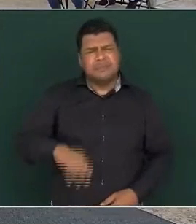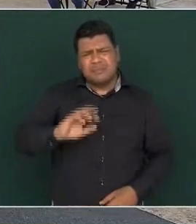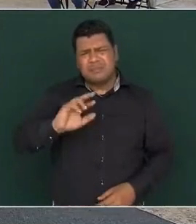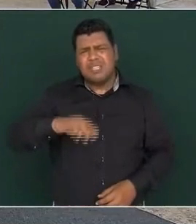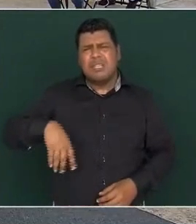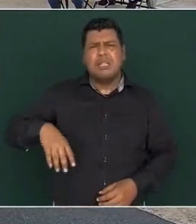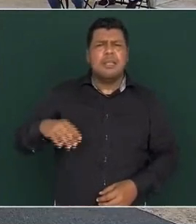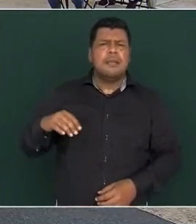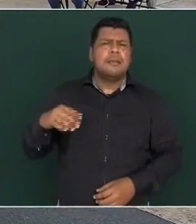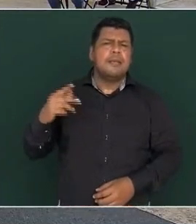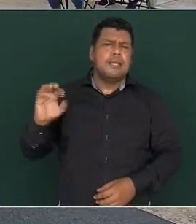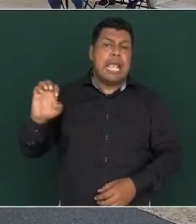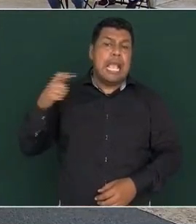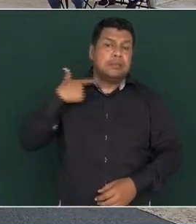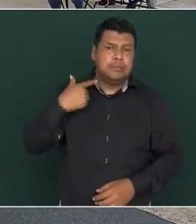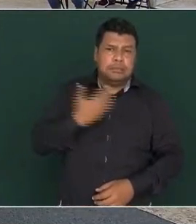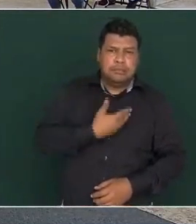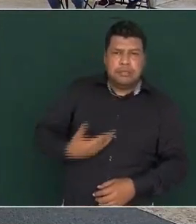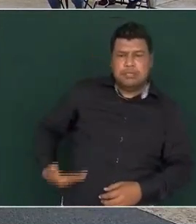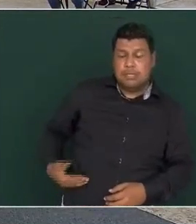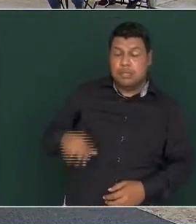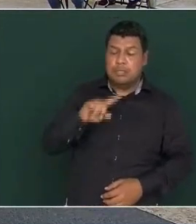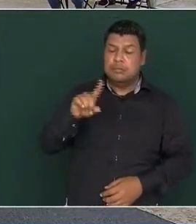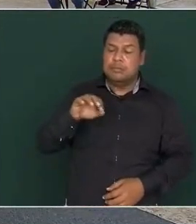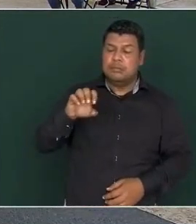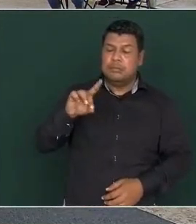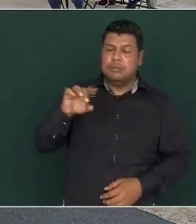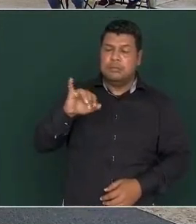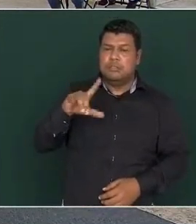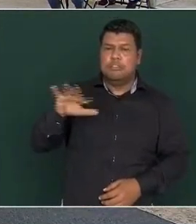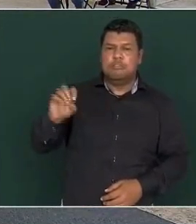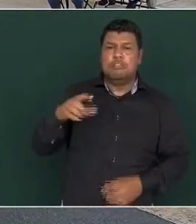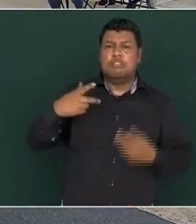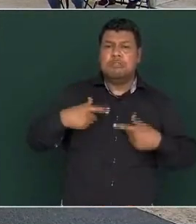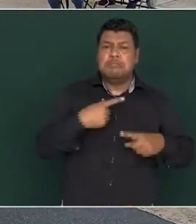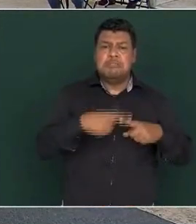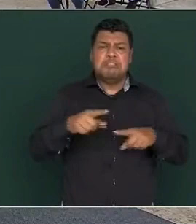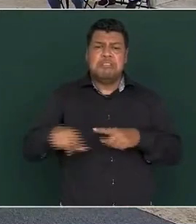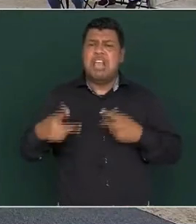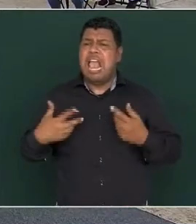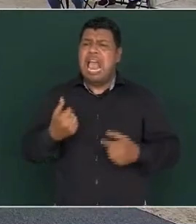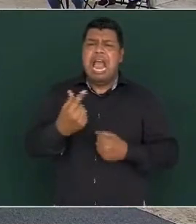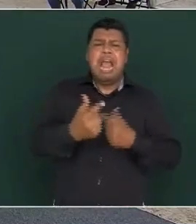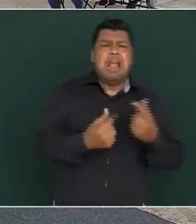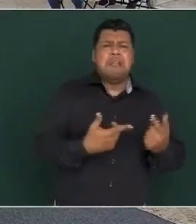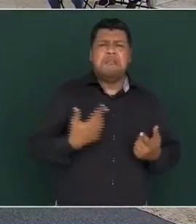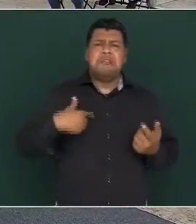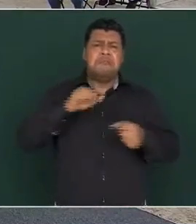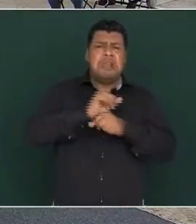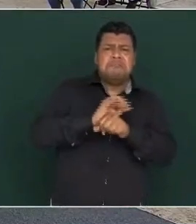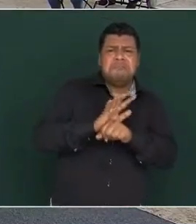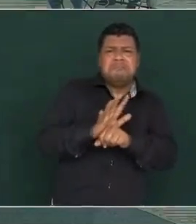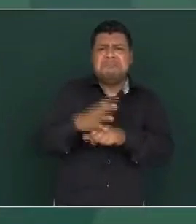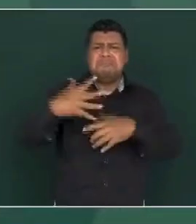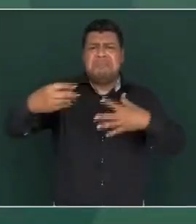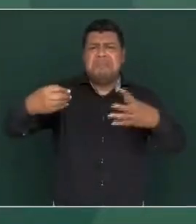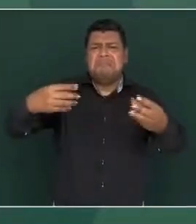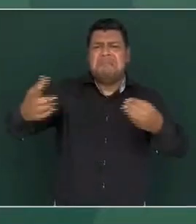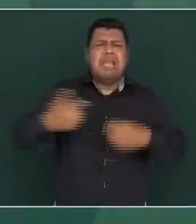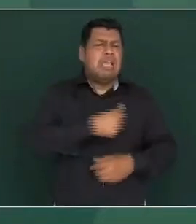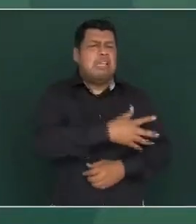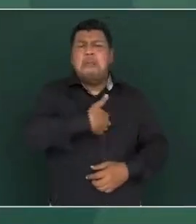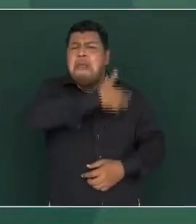Cedillo, que dice que América Latina tiene una ola de gobiernos populistas e ineptos que han manejado mal la pandemia. Pues